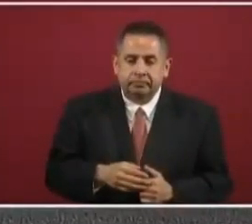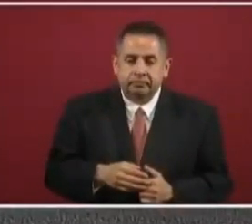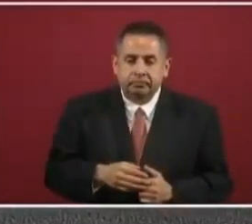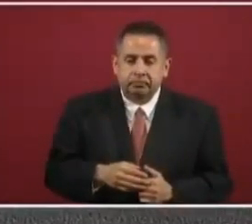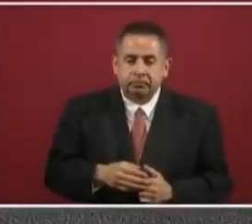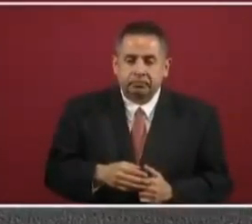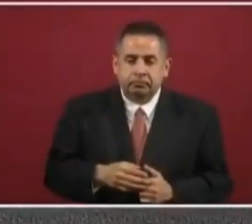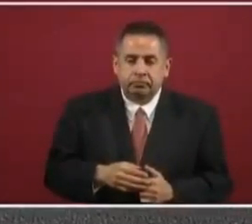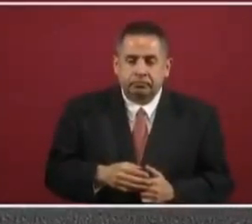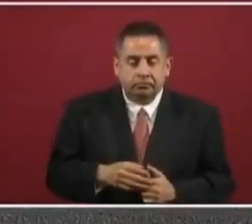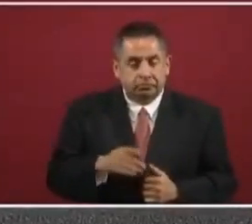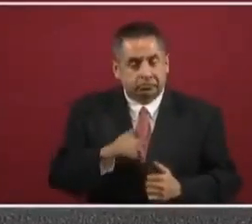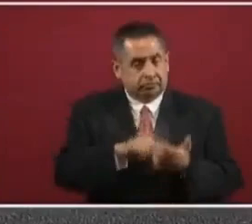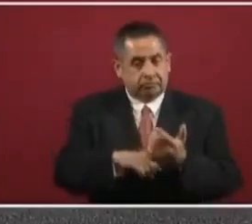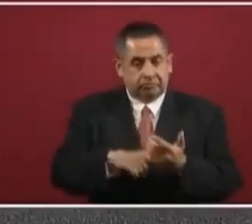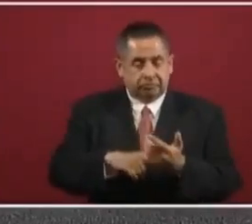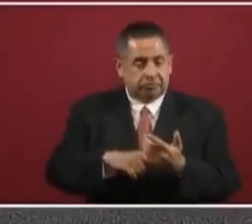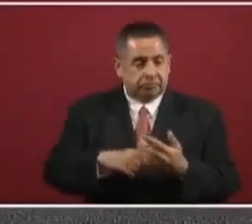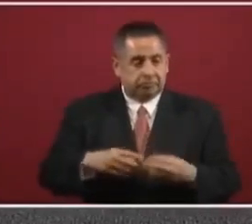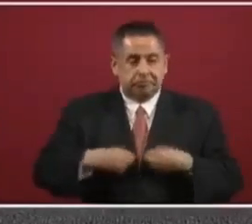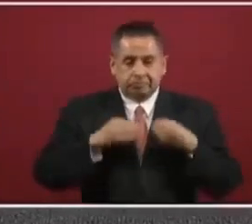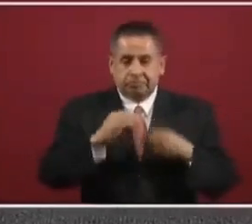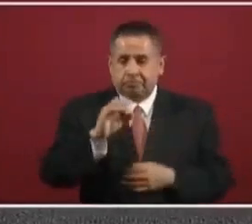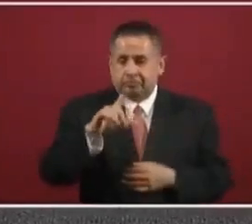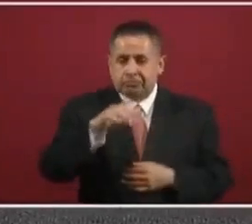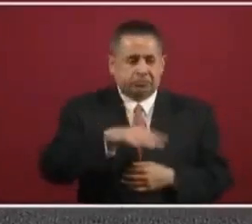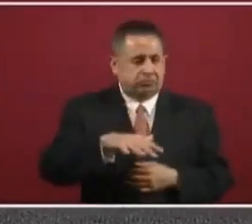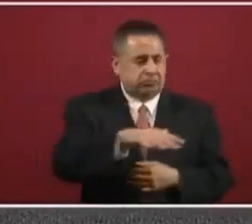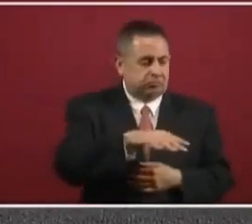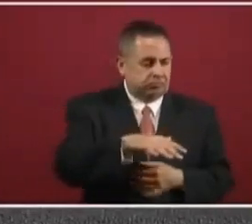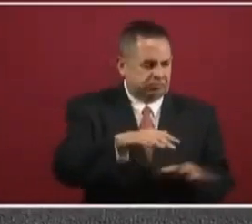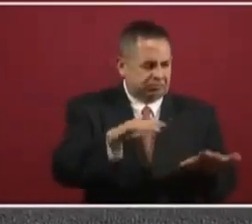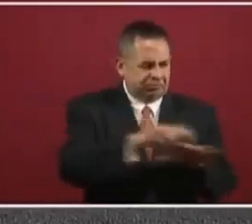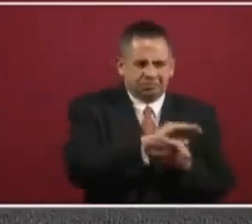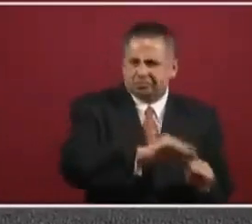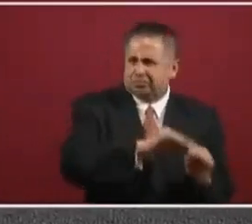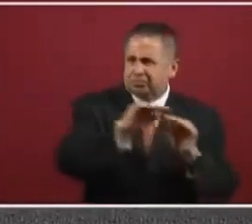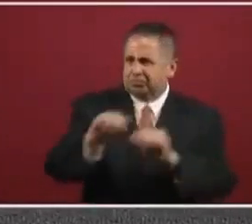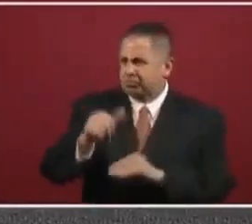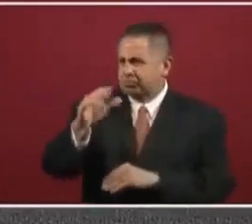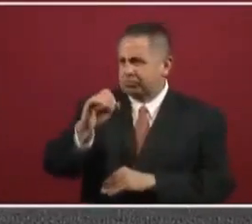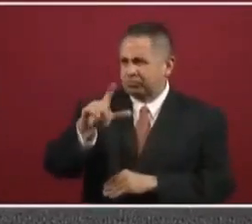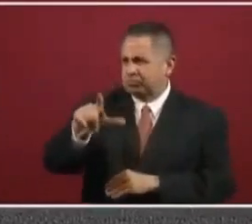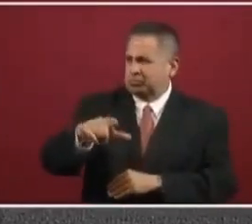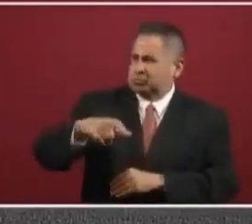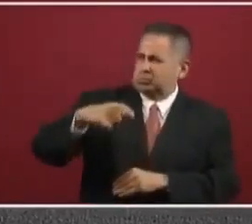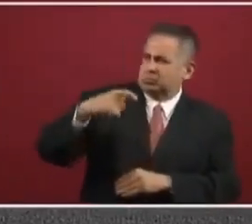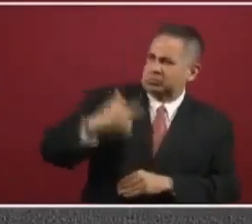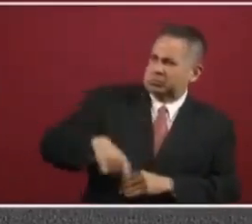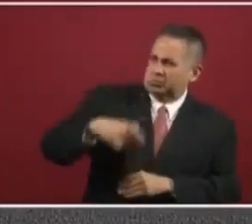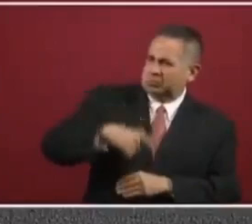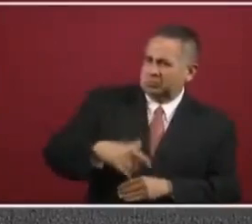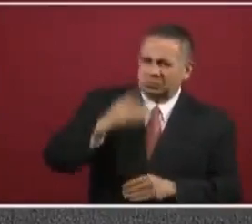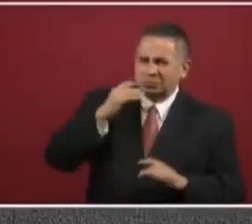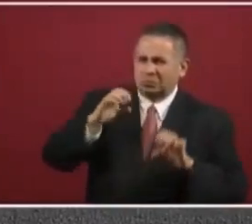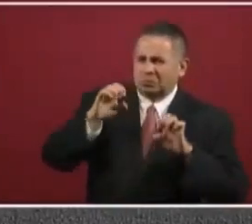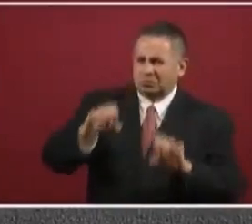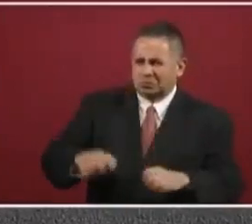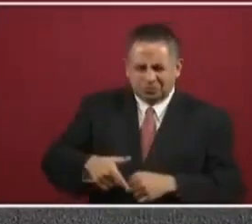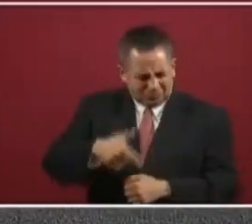este que vivían en sus colonias se fueron a vivir a otras y a